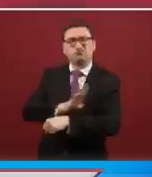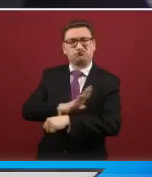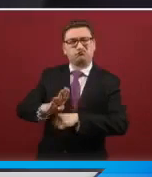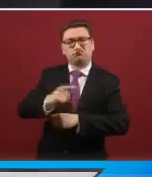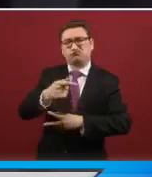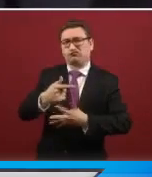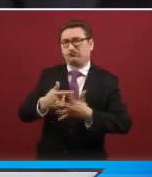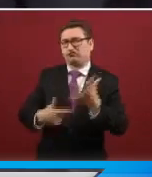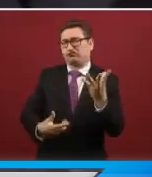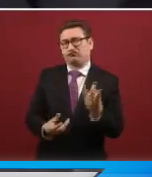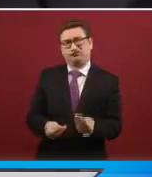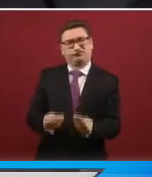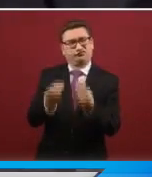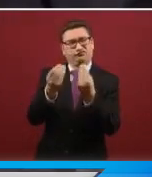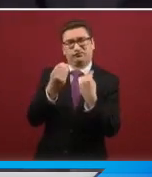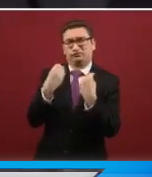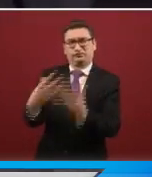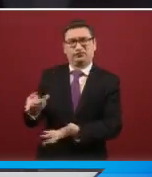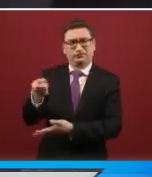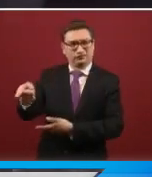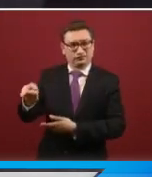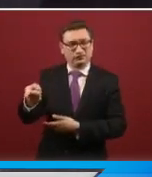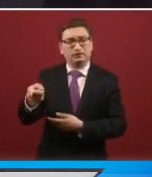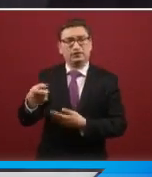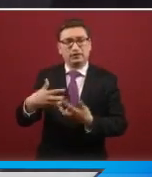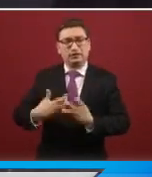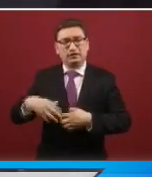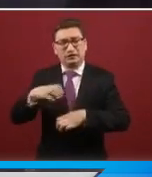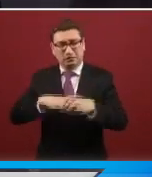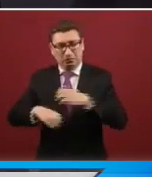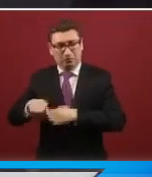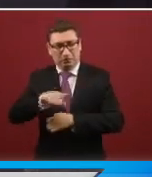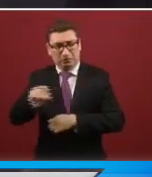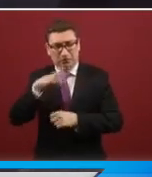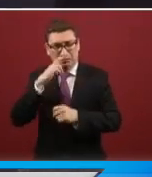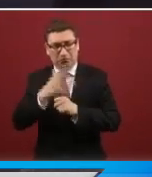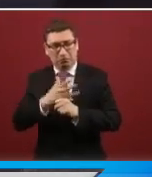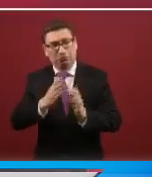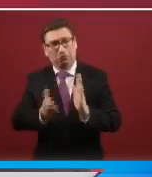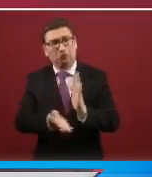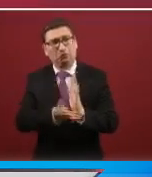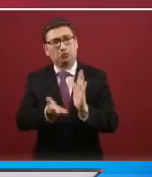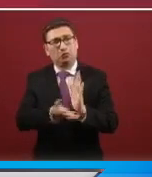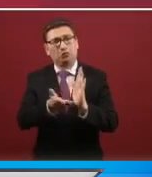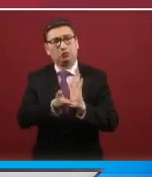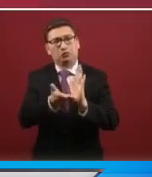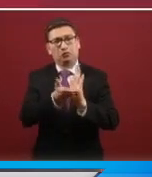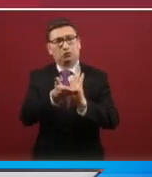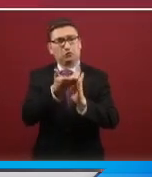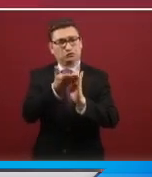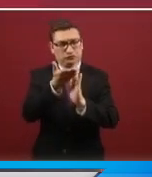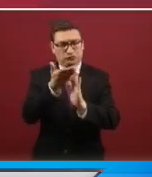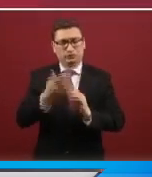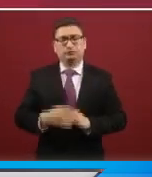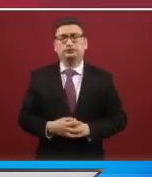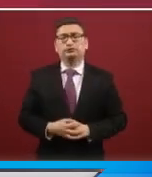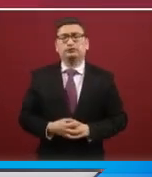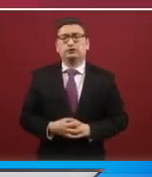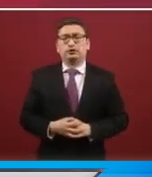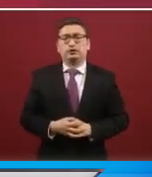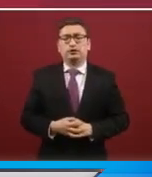Obrador propone llegar a un acuerdo por medio de la conciliación y diálogo con las empresas canadienses, en lo que a todas luces es un contrato